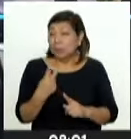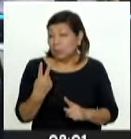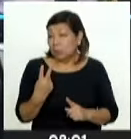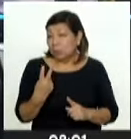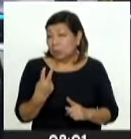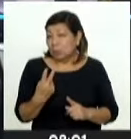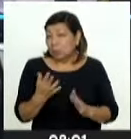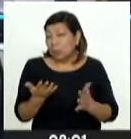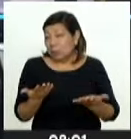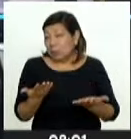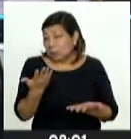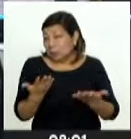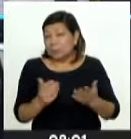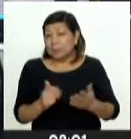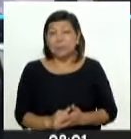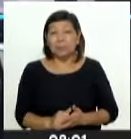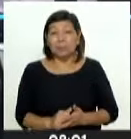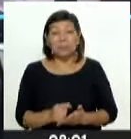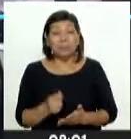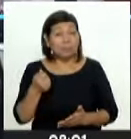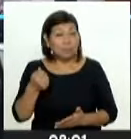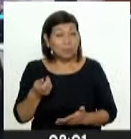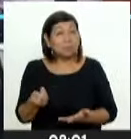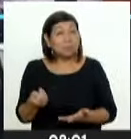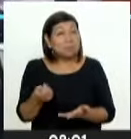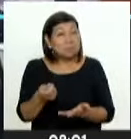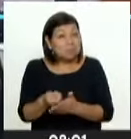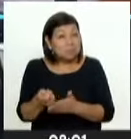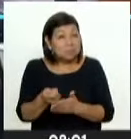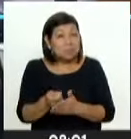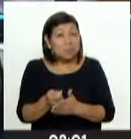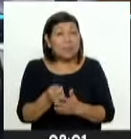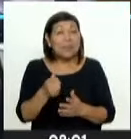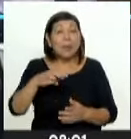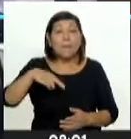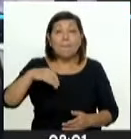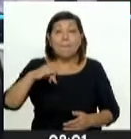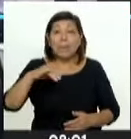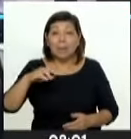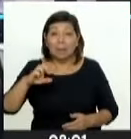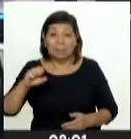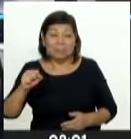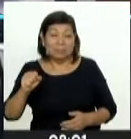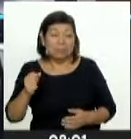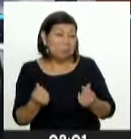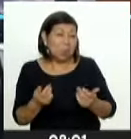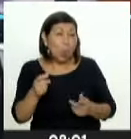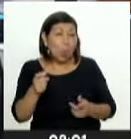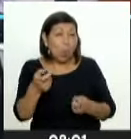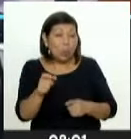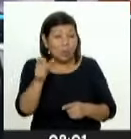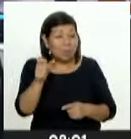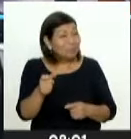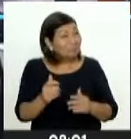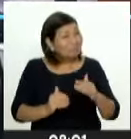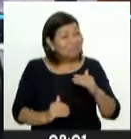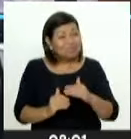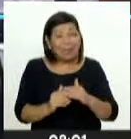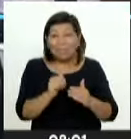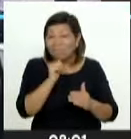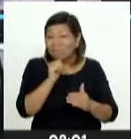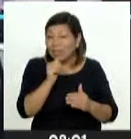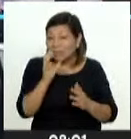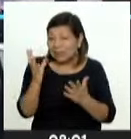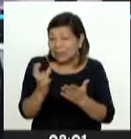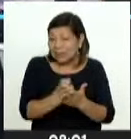la tasa promedio de los créditos de consumo y créditos MIPE. Un crédito de consumo es un crédito para una persona natural que no es un crédito hipotecario. O sea,